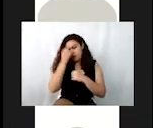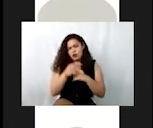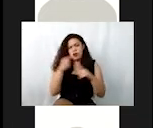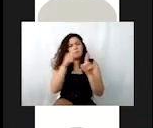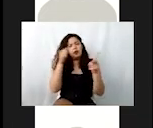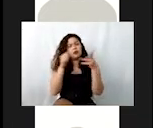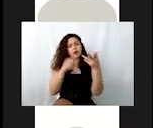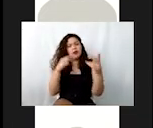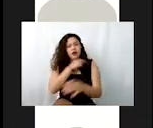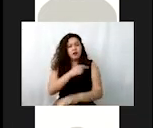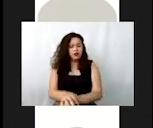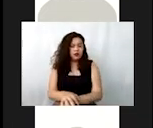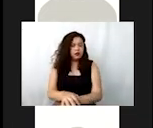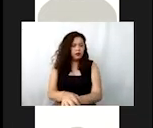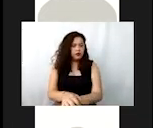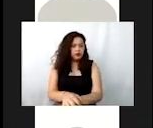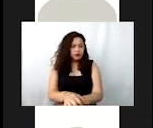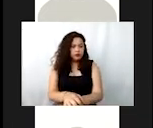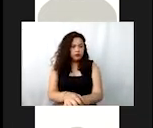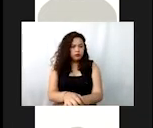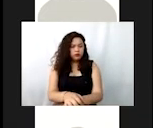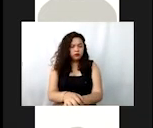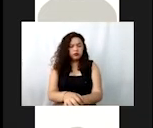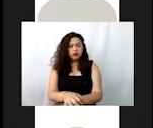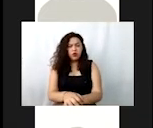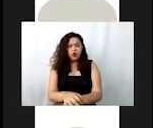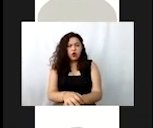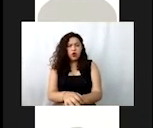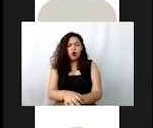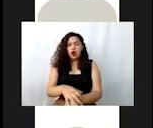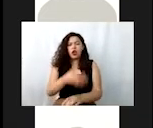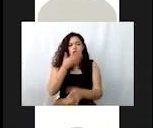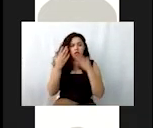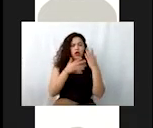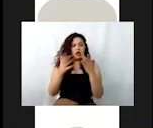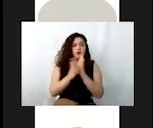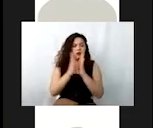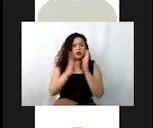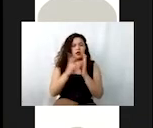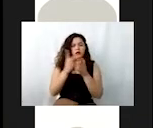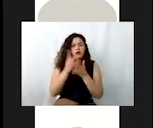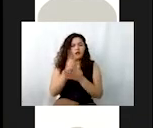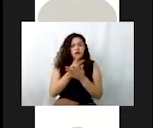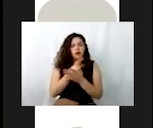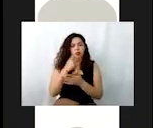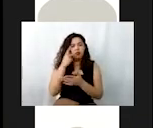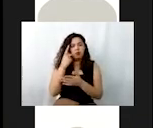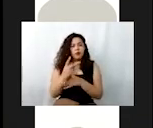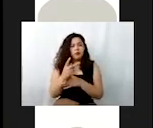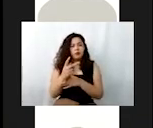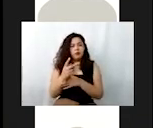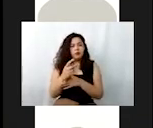¿no? Con colaboraciones académicas, con premios, con este proyecto muy padre que tienen